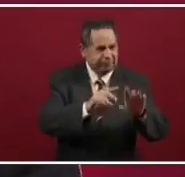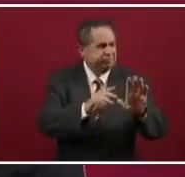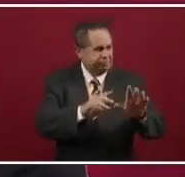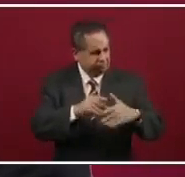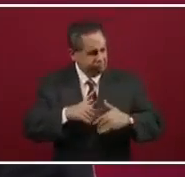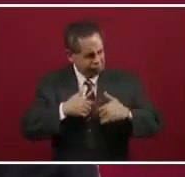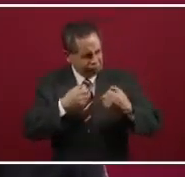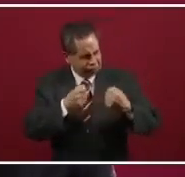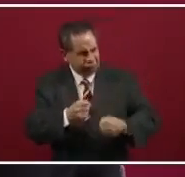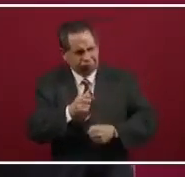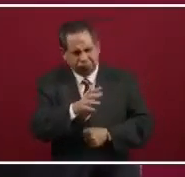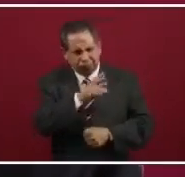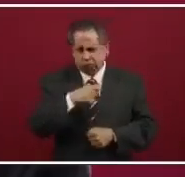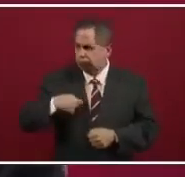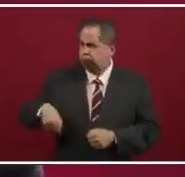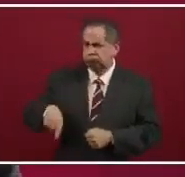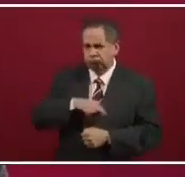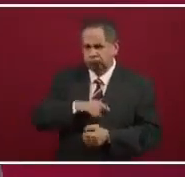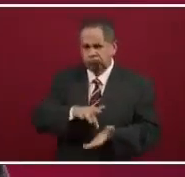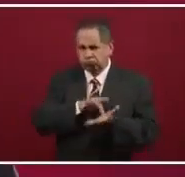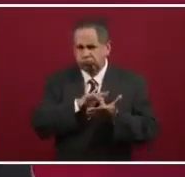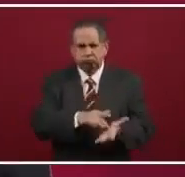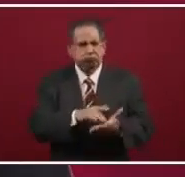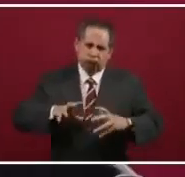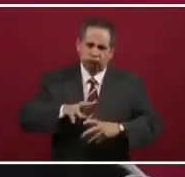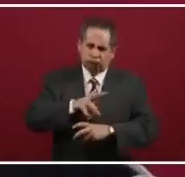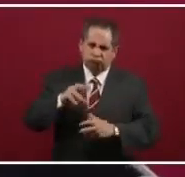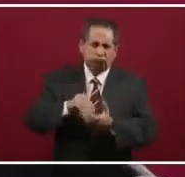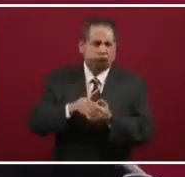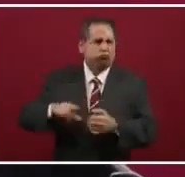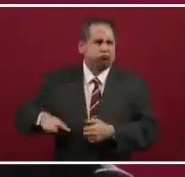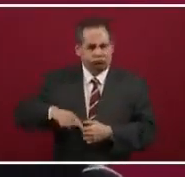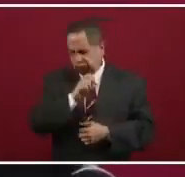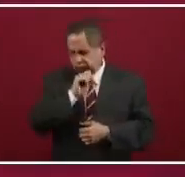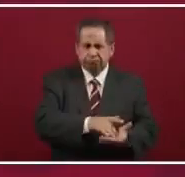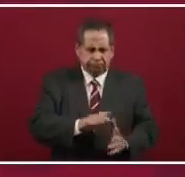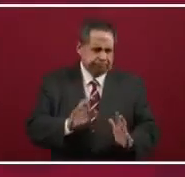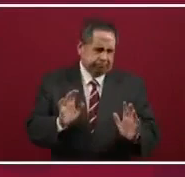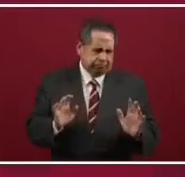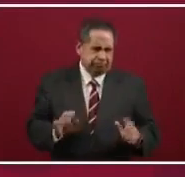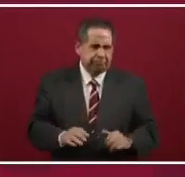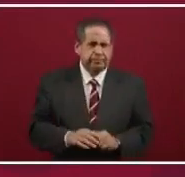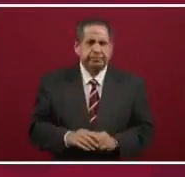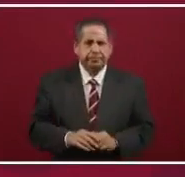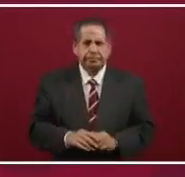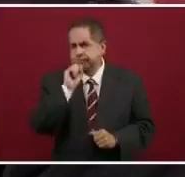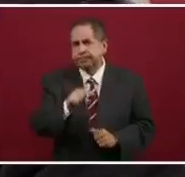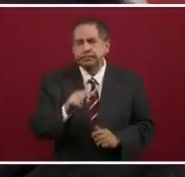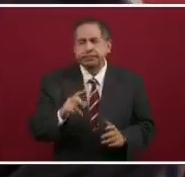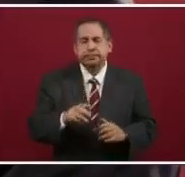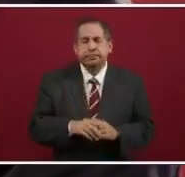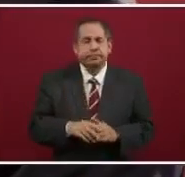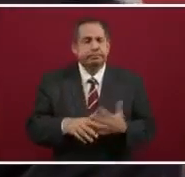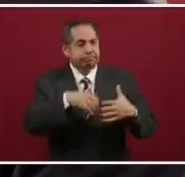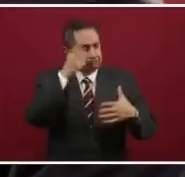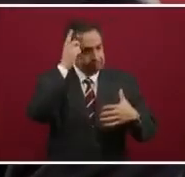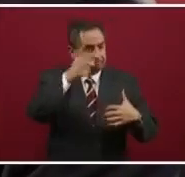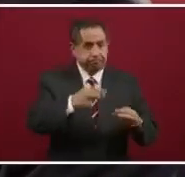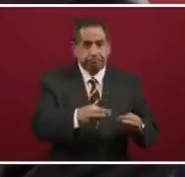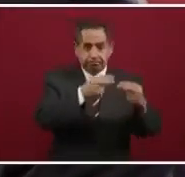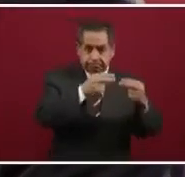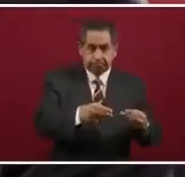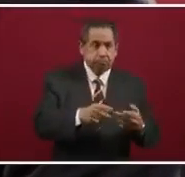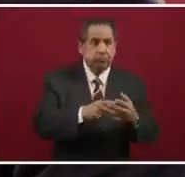la seguridad de que cuentan con el apoyo, el respaldo del gobierno de México. Lo mismo los empresarios,